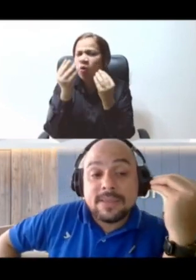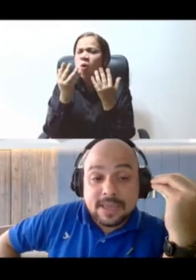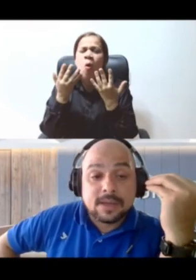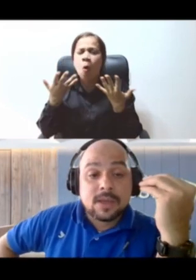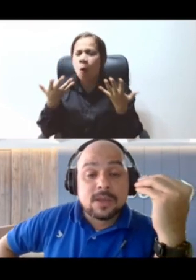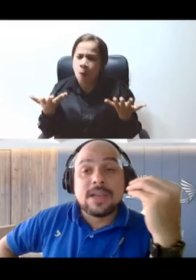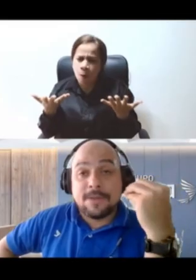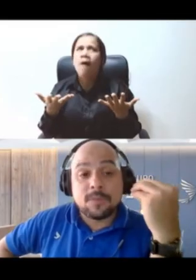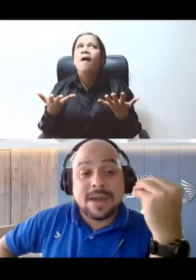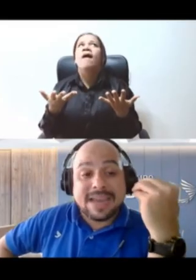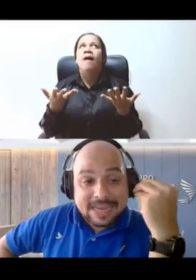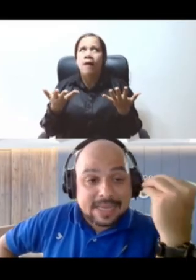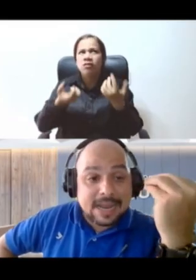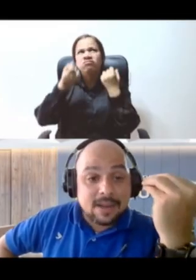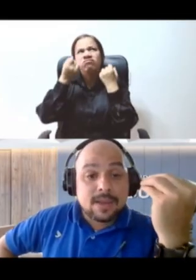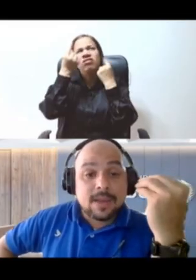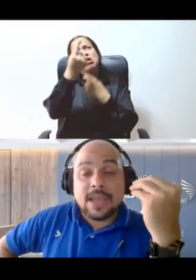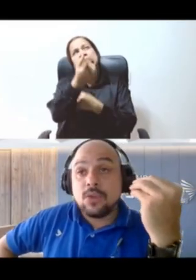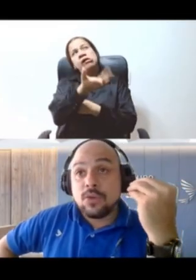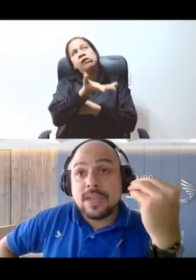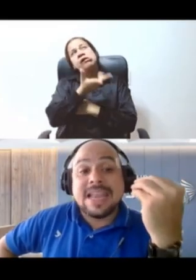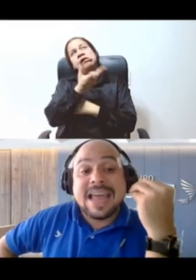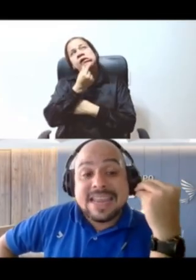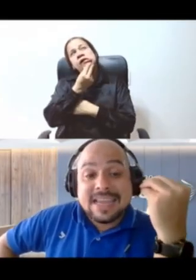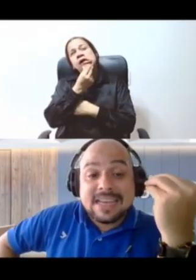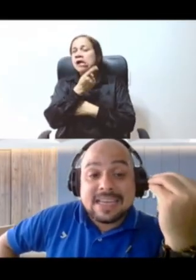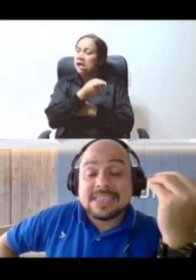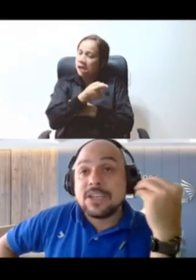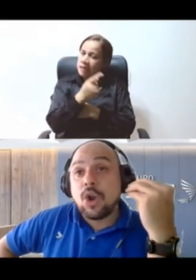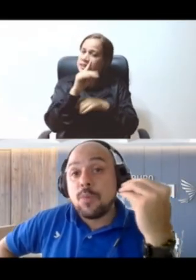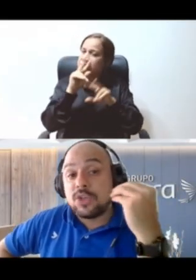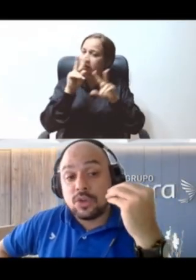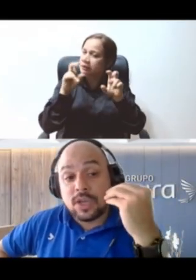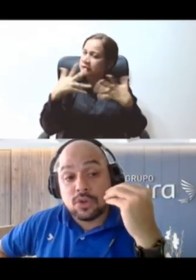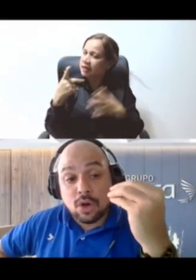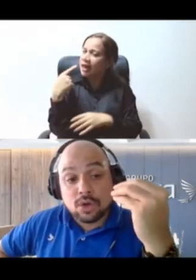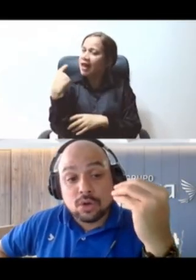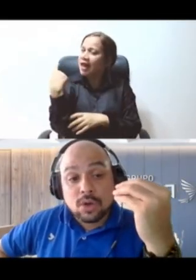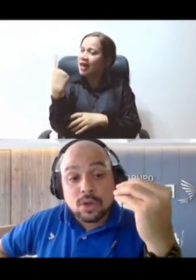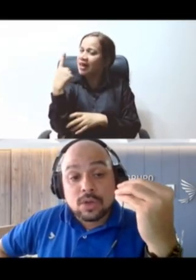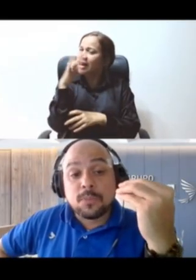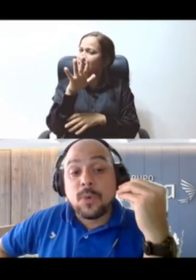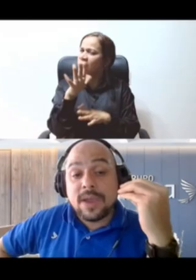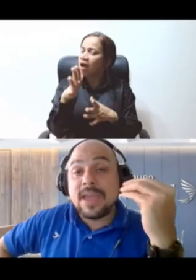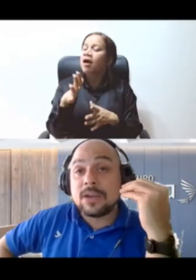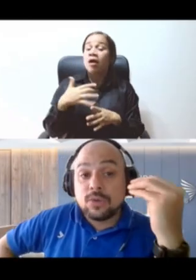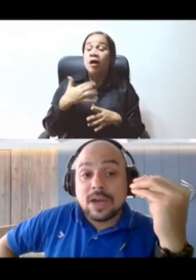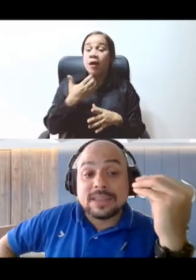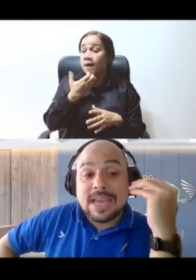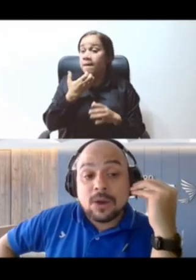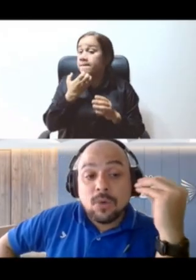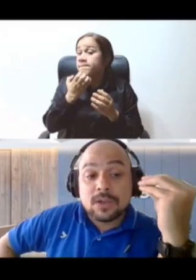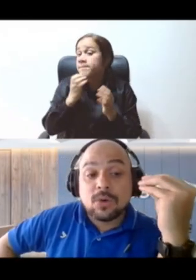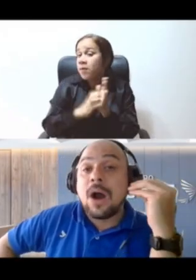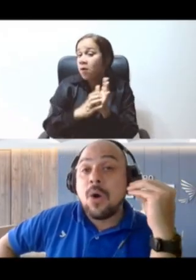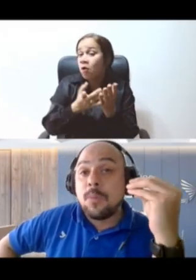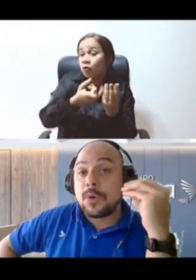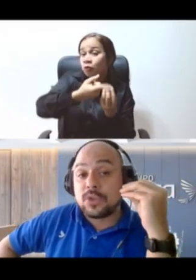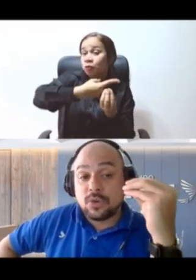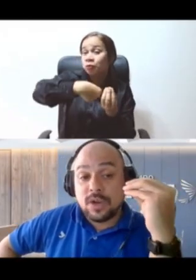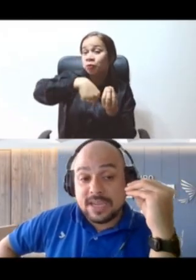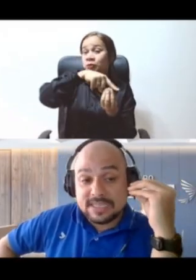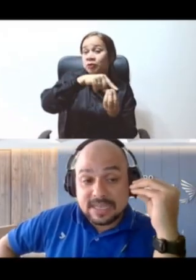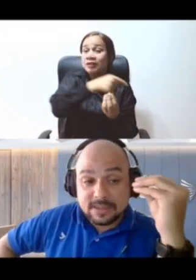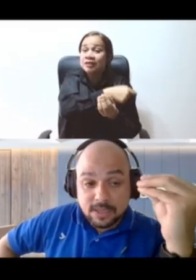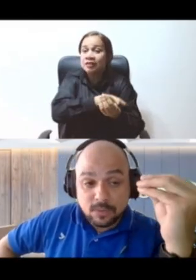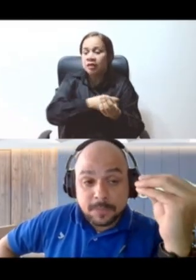a comprender la forma general en donde la negligencia o la omisión de socorro puede actuar de acuerdo a